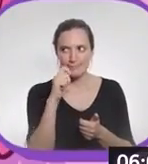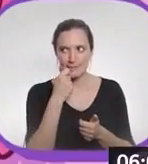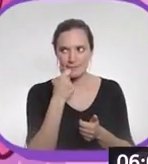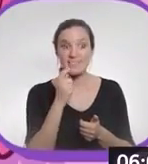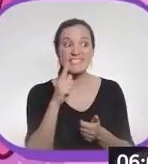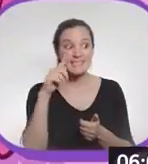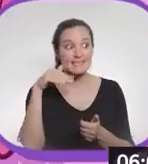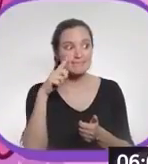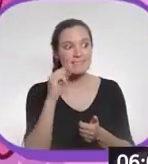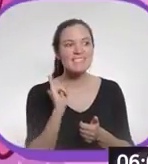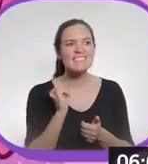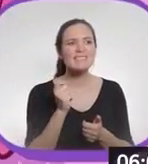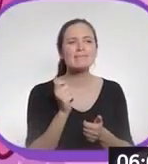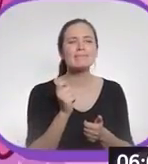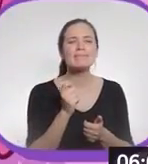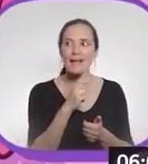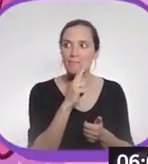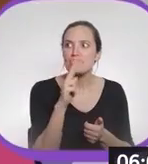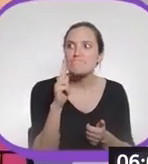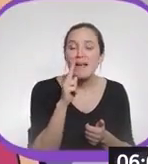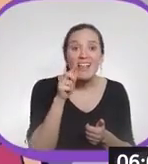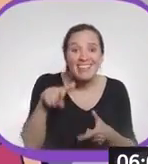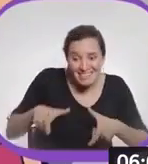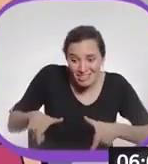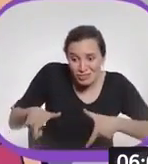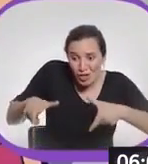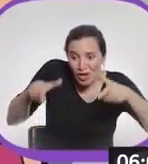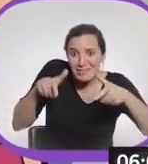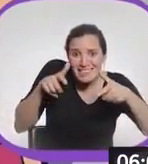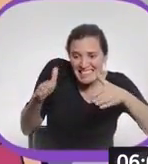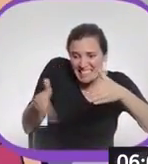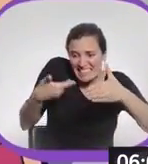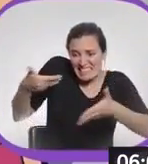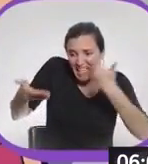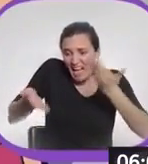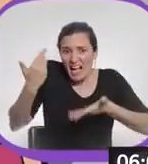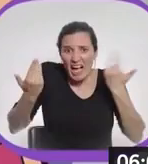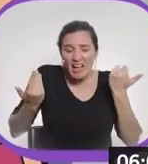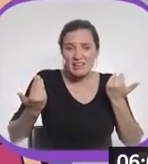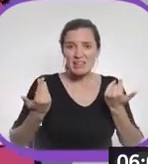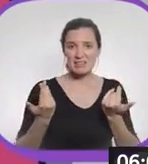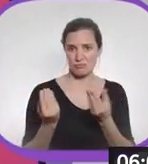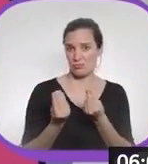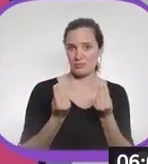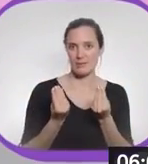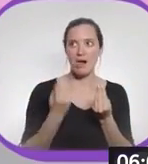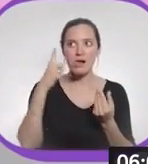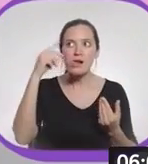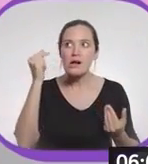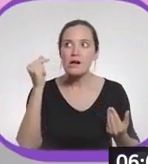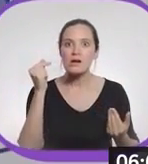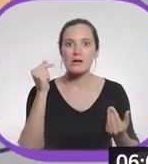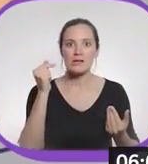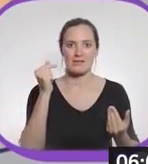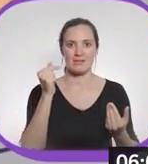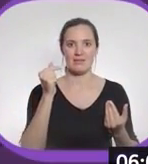Algo huele muy bien, Timmy. Son mis padrinos. Tenemos que sacarlos de esa olla Crocker antes de que se les queme el trasero. ¿Pero cómo? ¡Lo